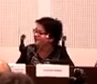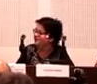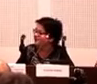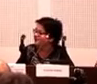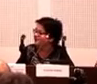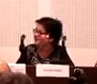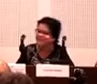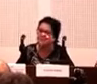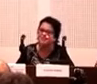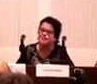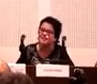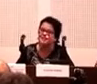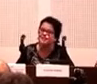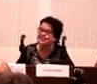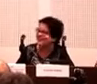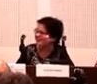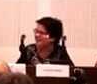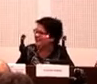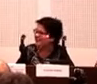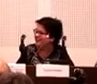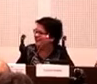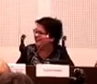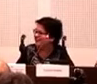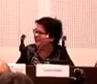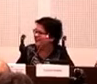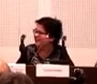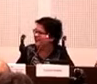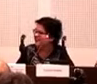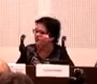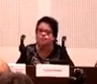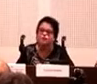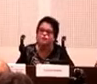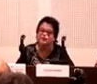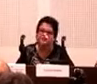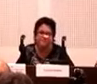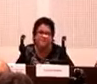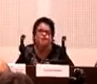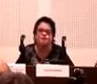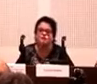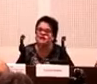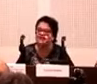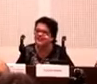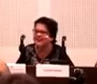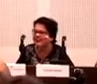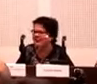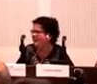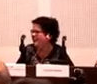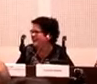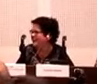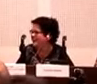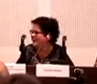muchas. ¿Y te gusta alguna chica? No. Mejor para ti, menos problemas.